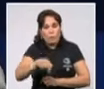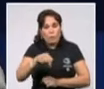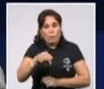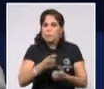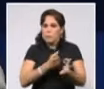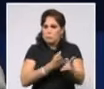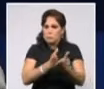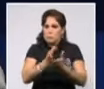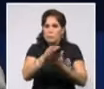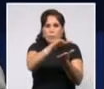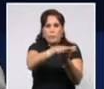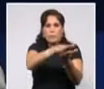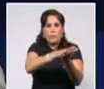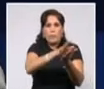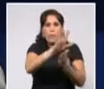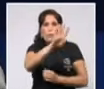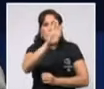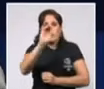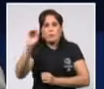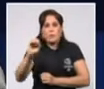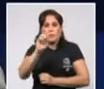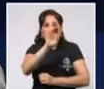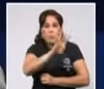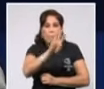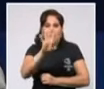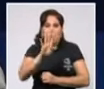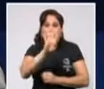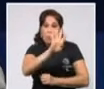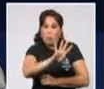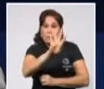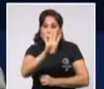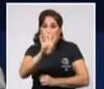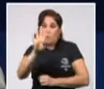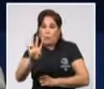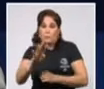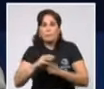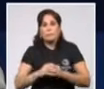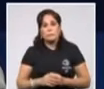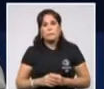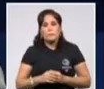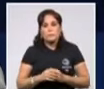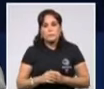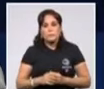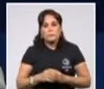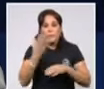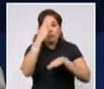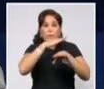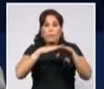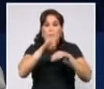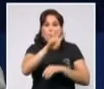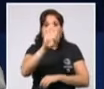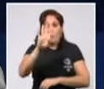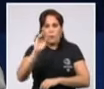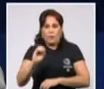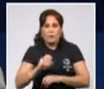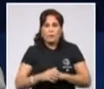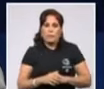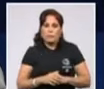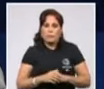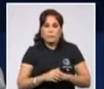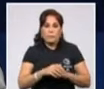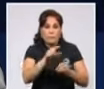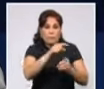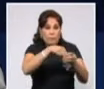el acumulado de 444. 440. De los 48